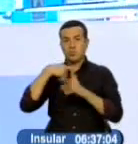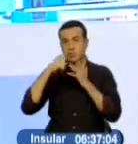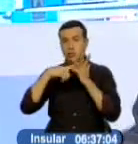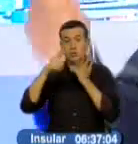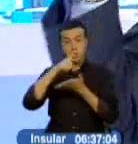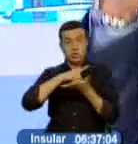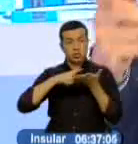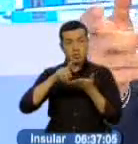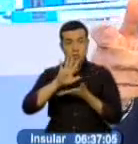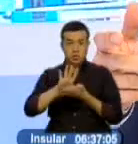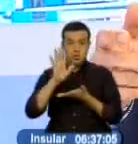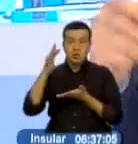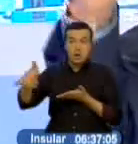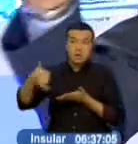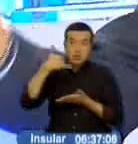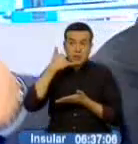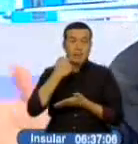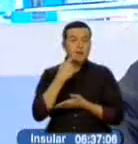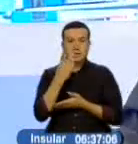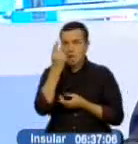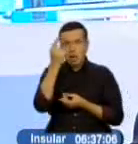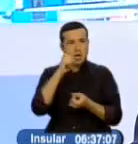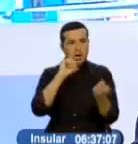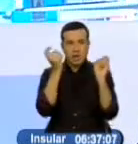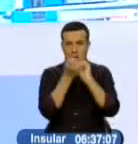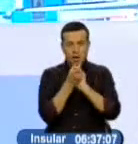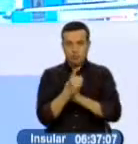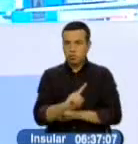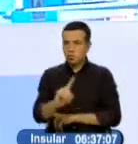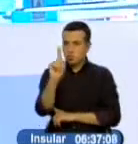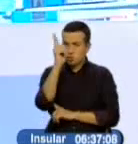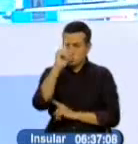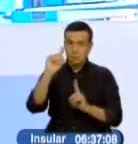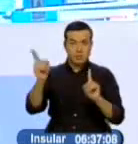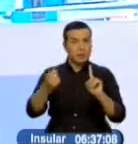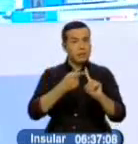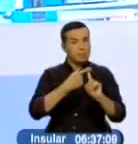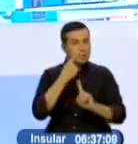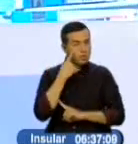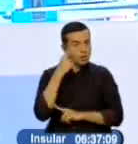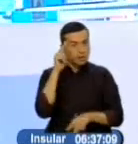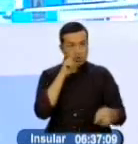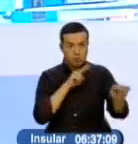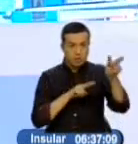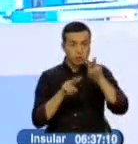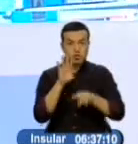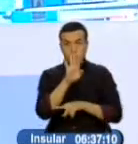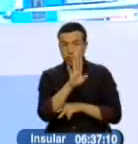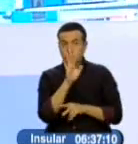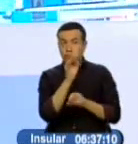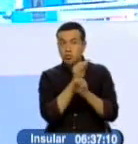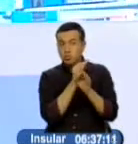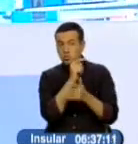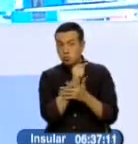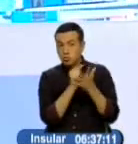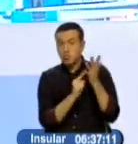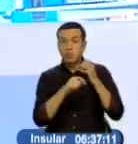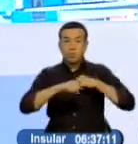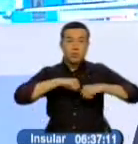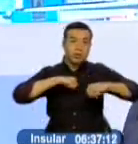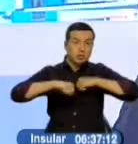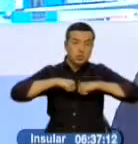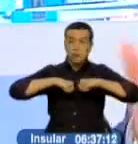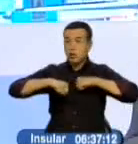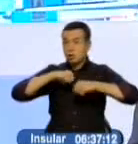distritos. No porque hay una llamada de teléfono lo vamos a cambiar el día de mañana. Primero vamos a evaluar el funcionamiento y operatividad,